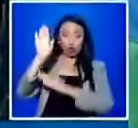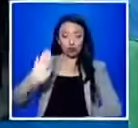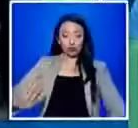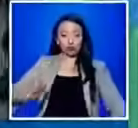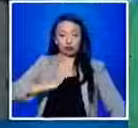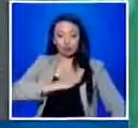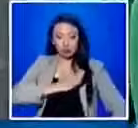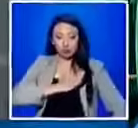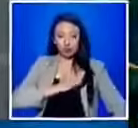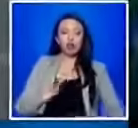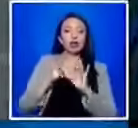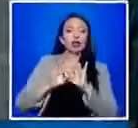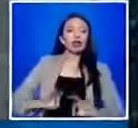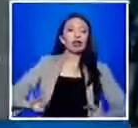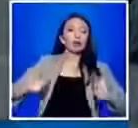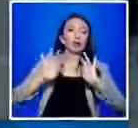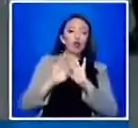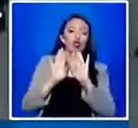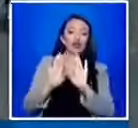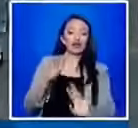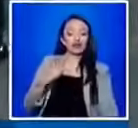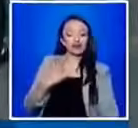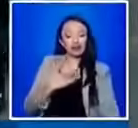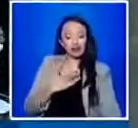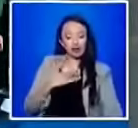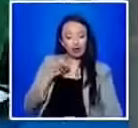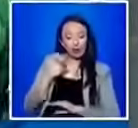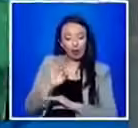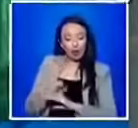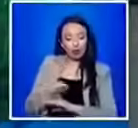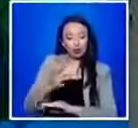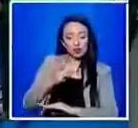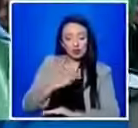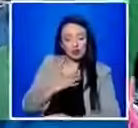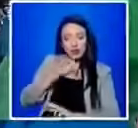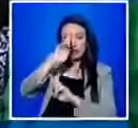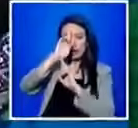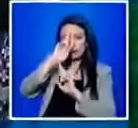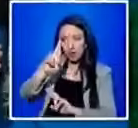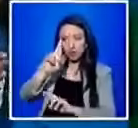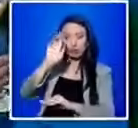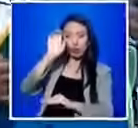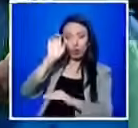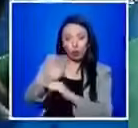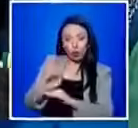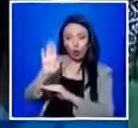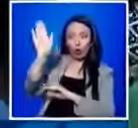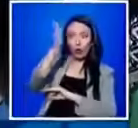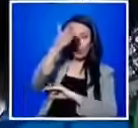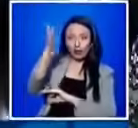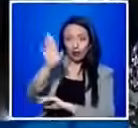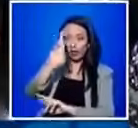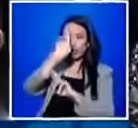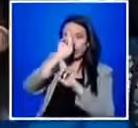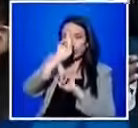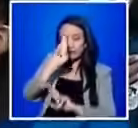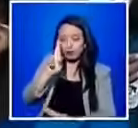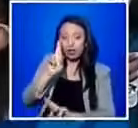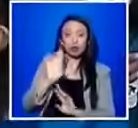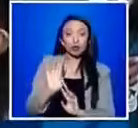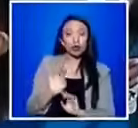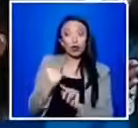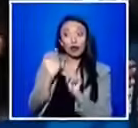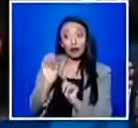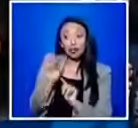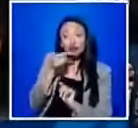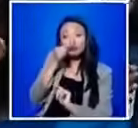tiene que ser, sentir a la patria, sentir al país, el respeto a sus símbolos patrios, el respeto como nación, y que